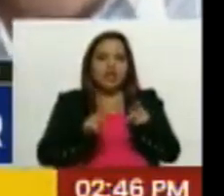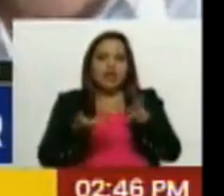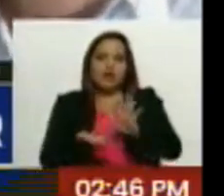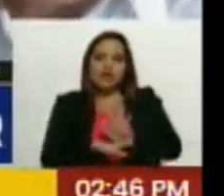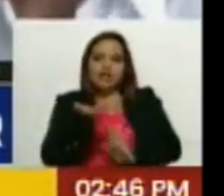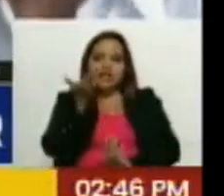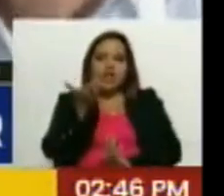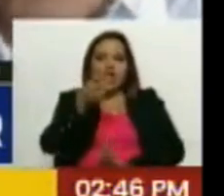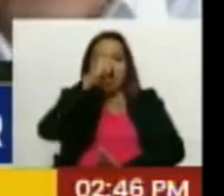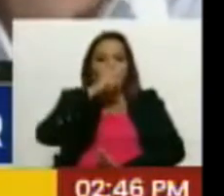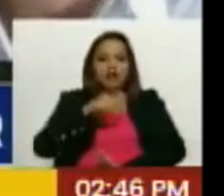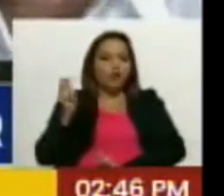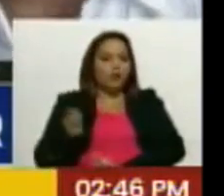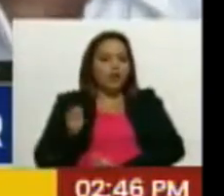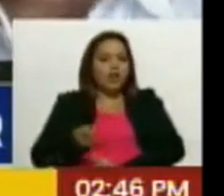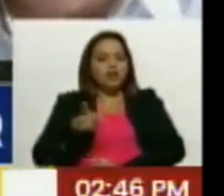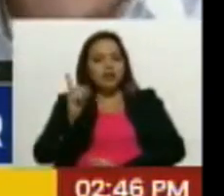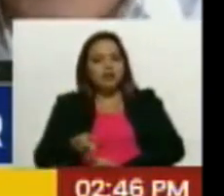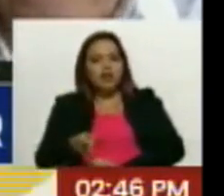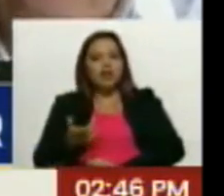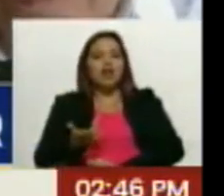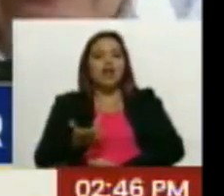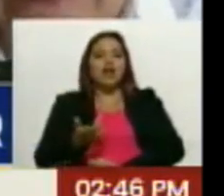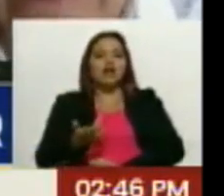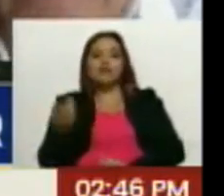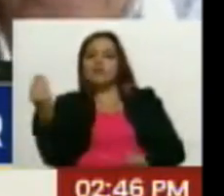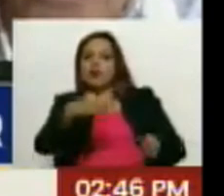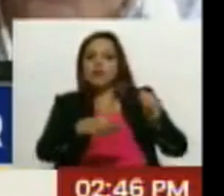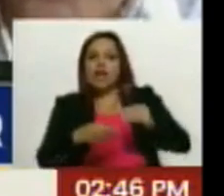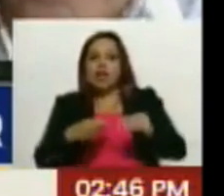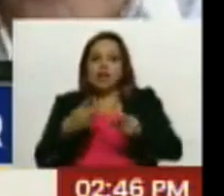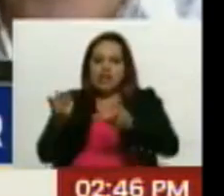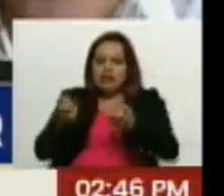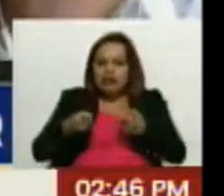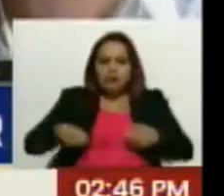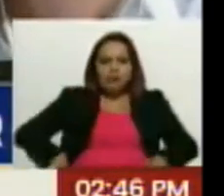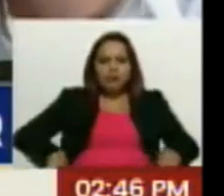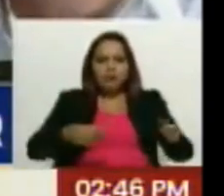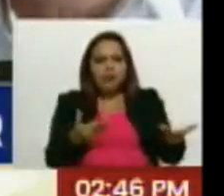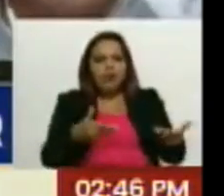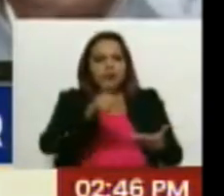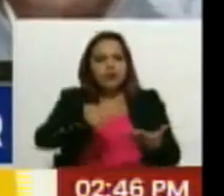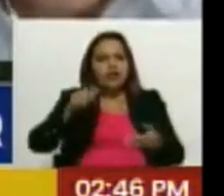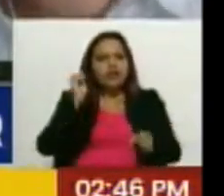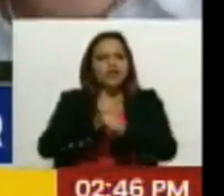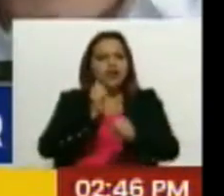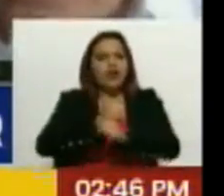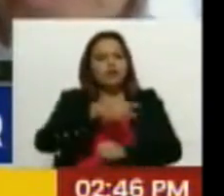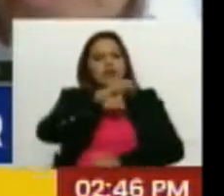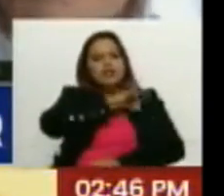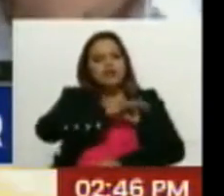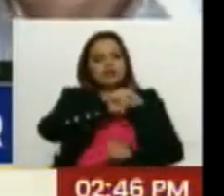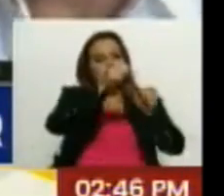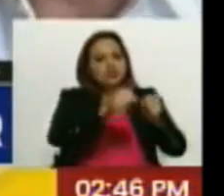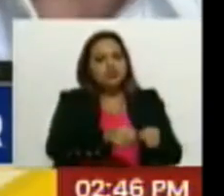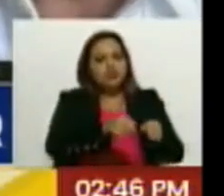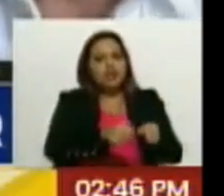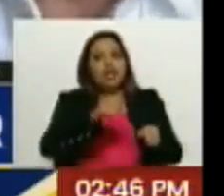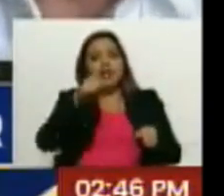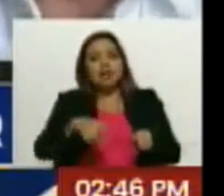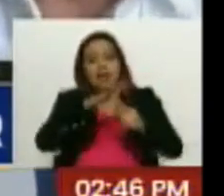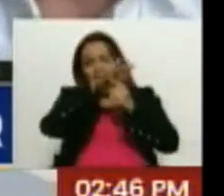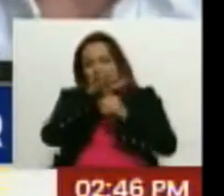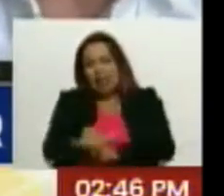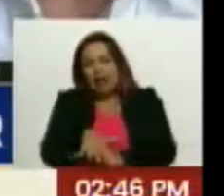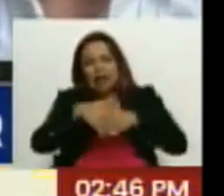la edad de jubilación y aumentar los aportes de los trabajadores para el seguro social. La represión a